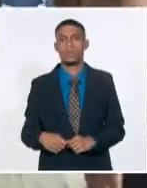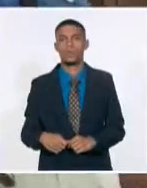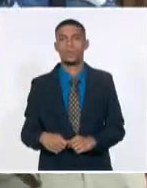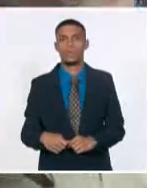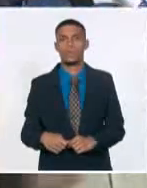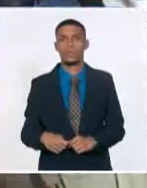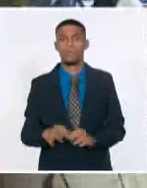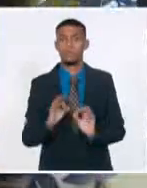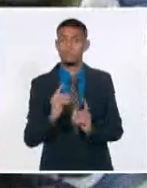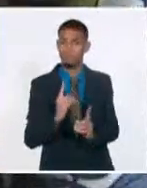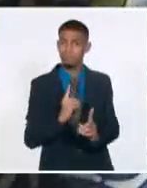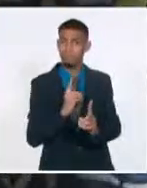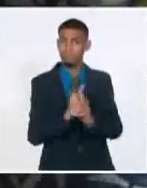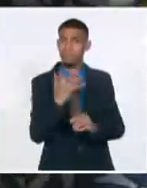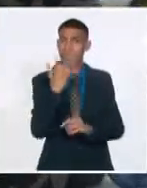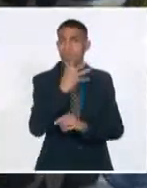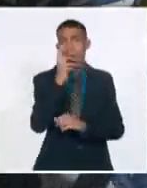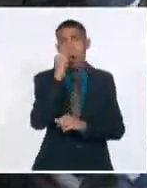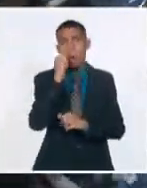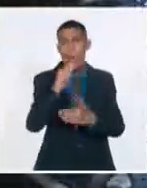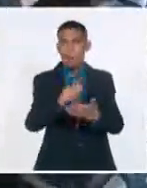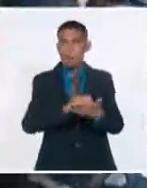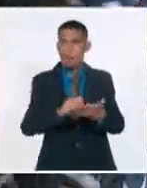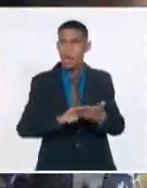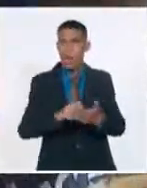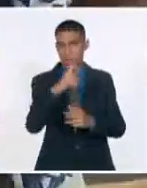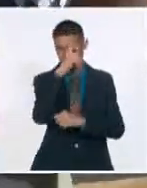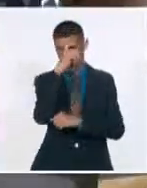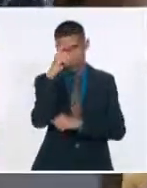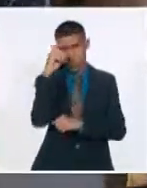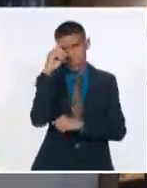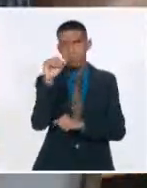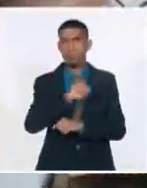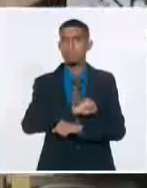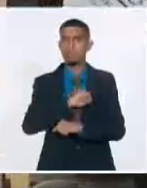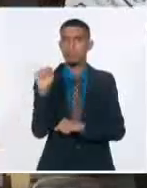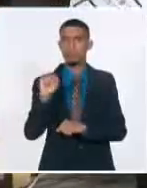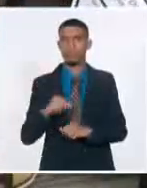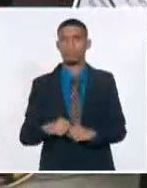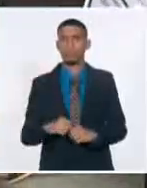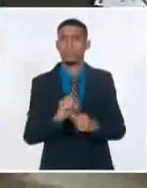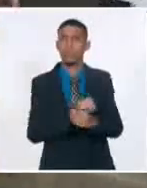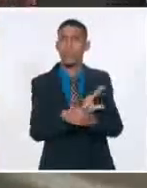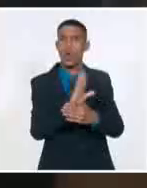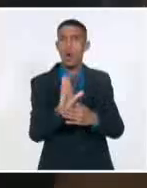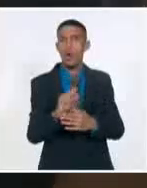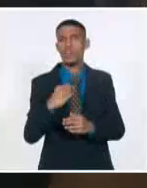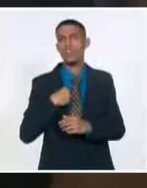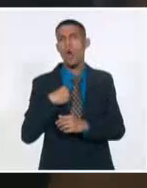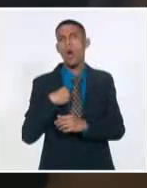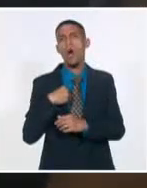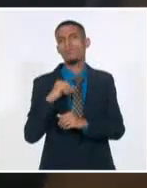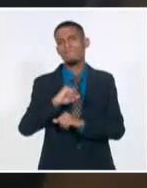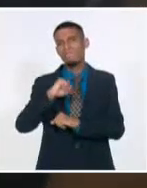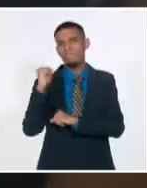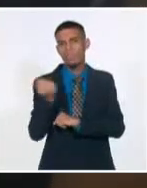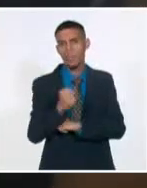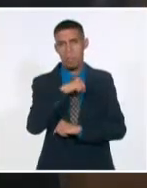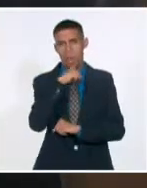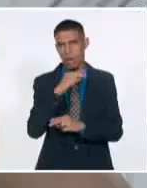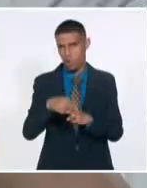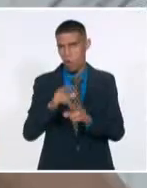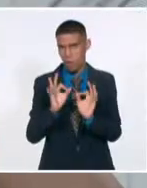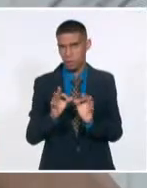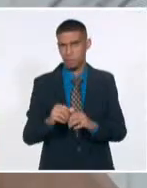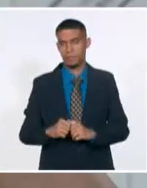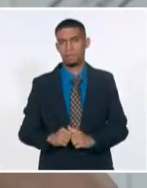el galardón lo mereció el escritor espirituano Ariel Fonseca con la obra Yo maté a mi madre, que publicará la editorial